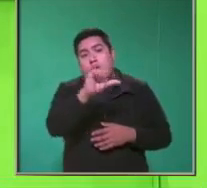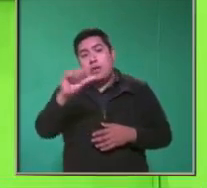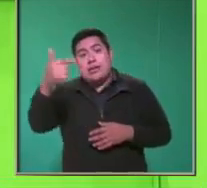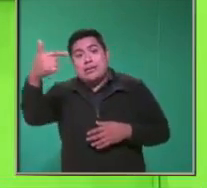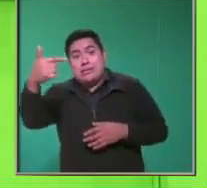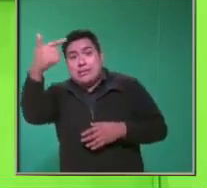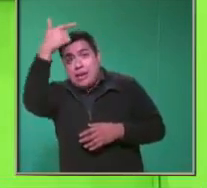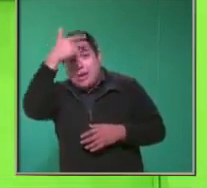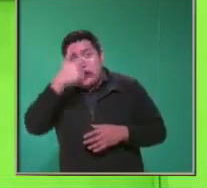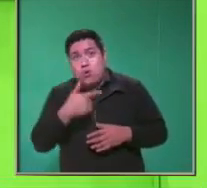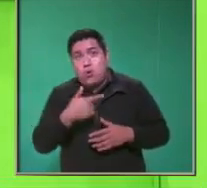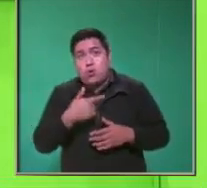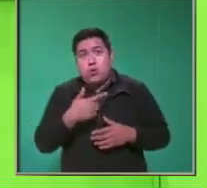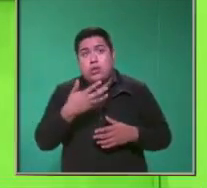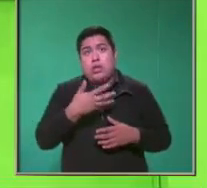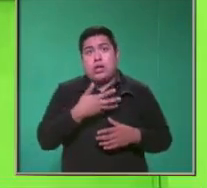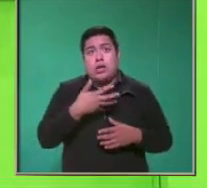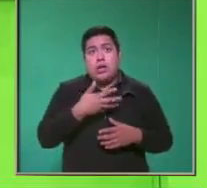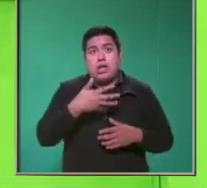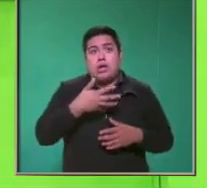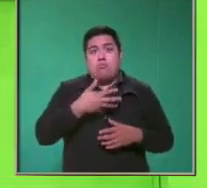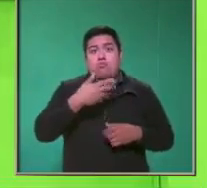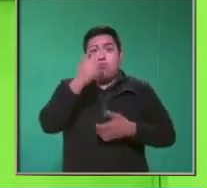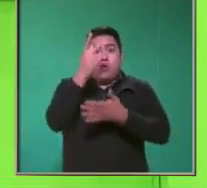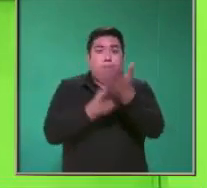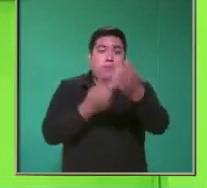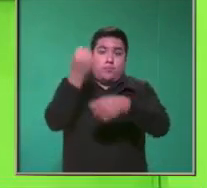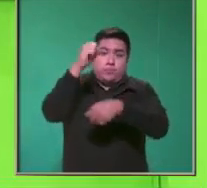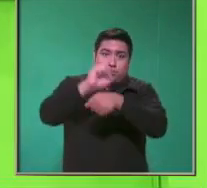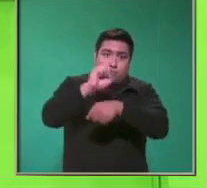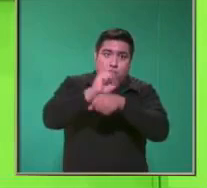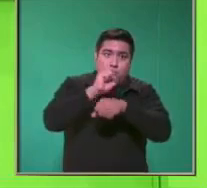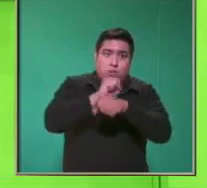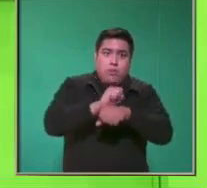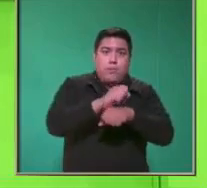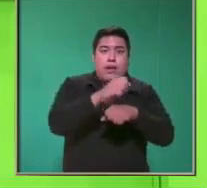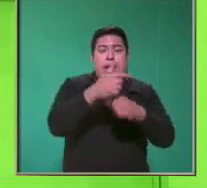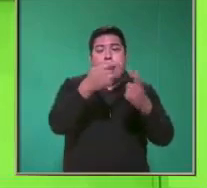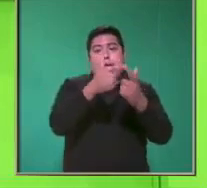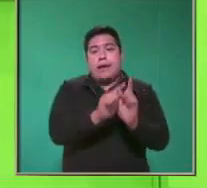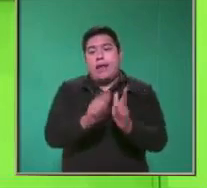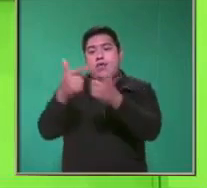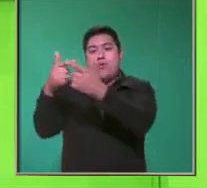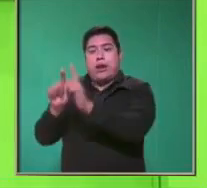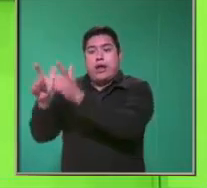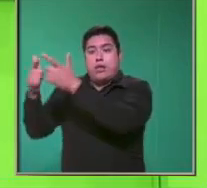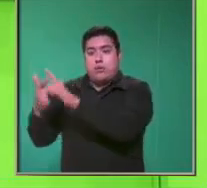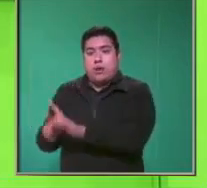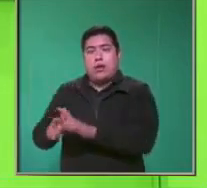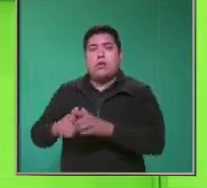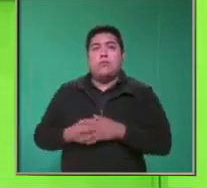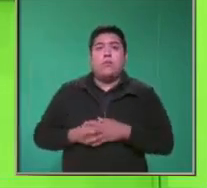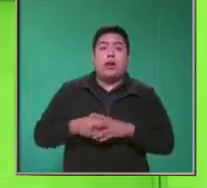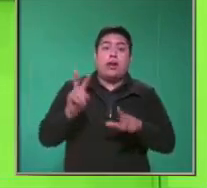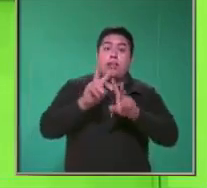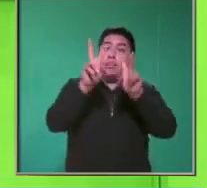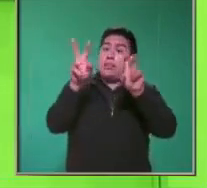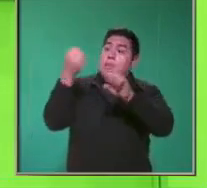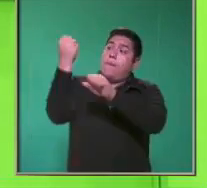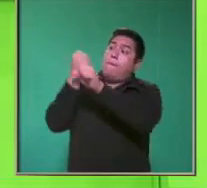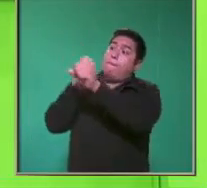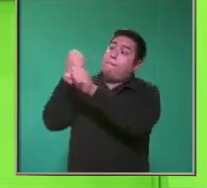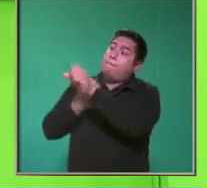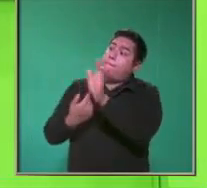noche, tenemos programas para secundaria, una hora por cada grado, para que estén al pendiente de los temas que estamos